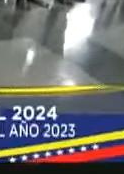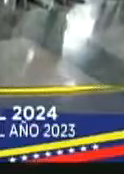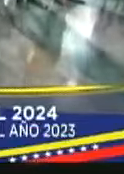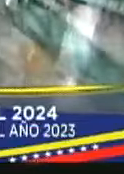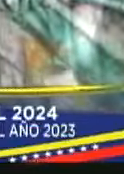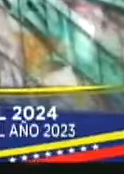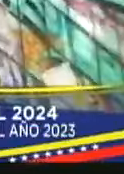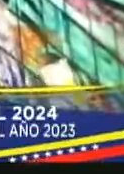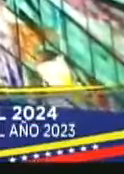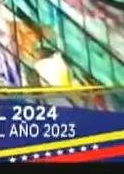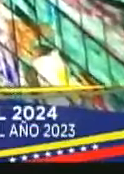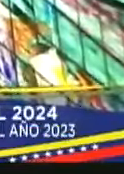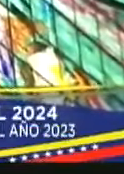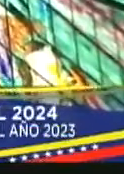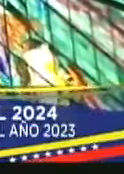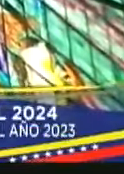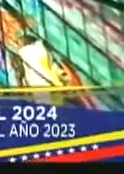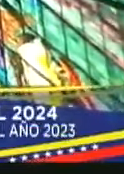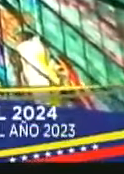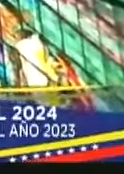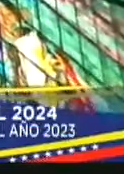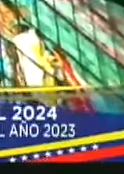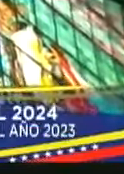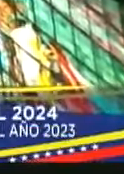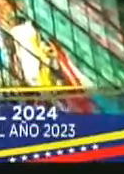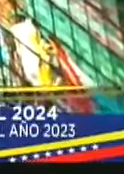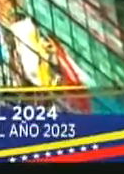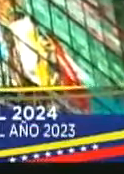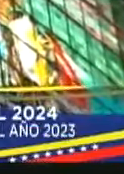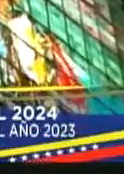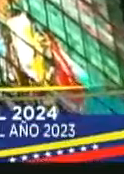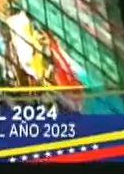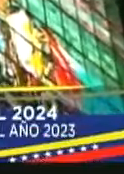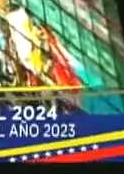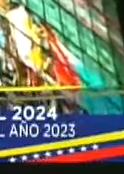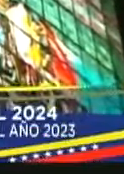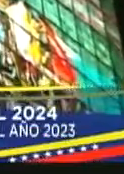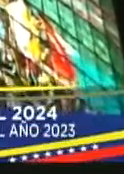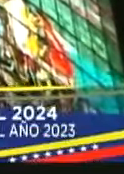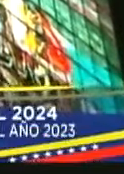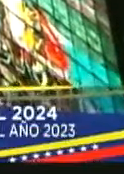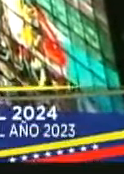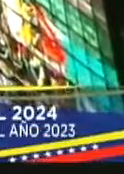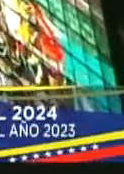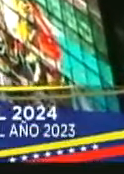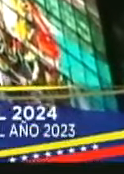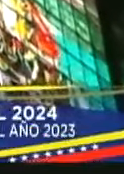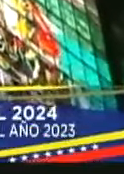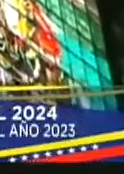Justicia durante el año 2023 en defensa de la Guayana Esequiba, también